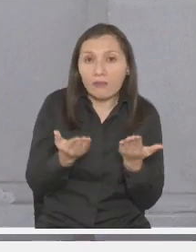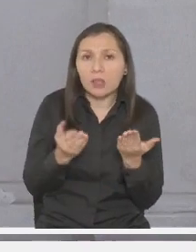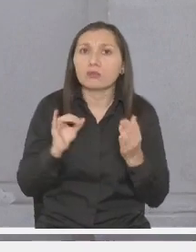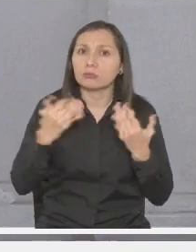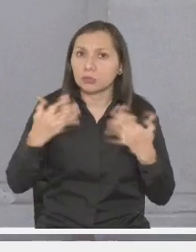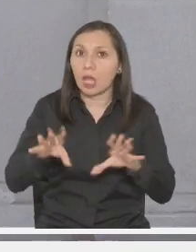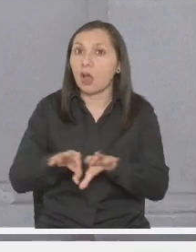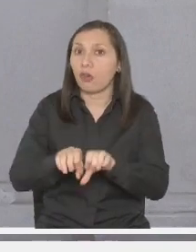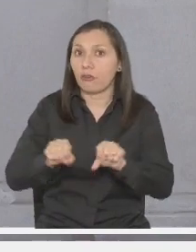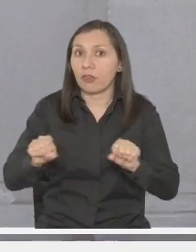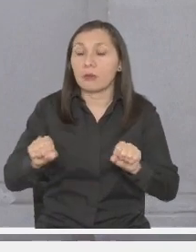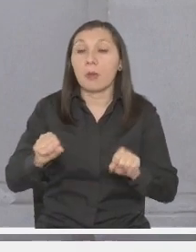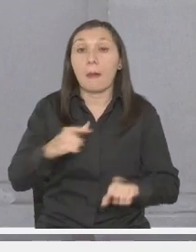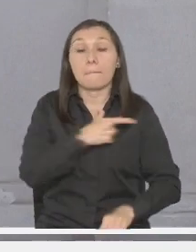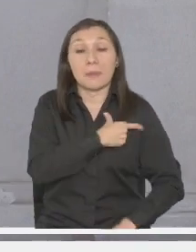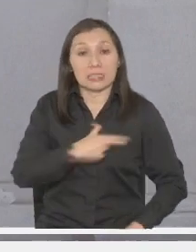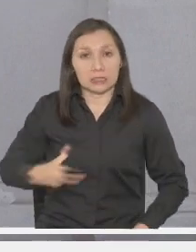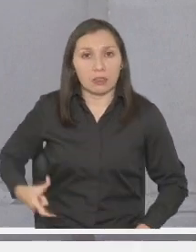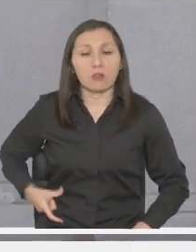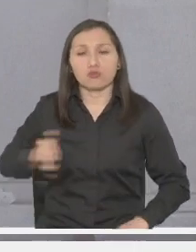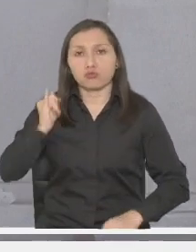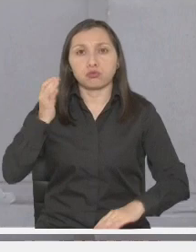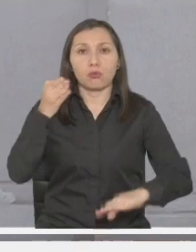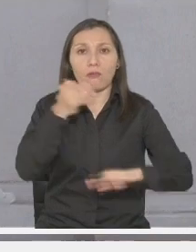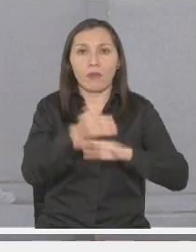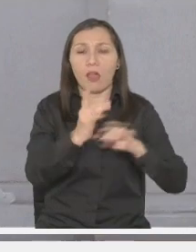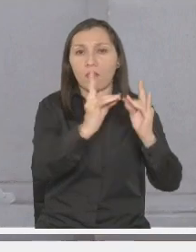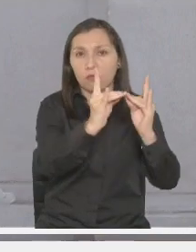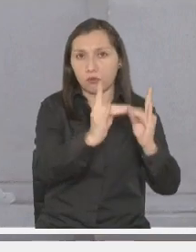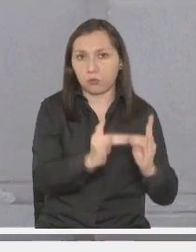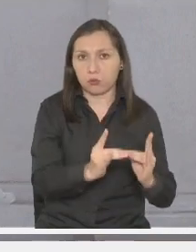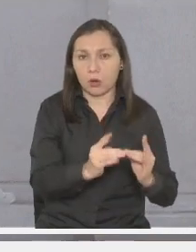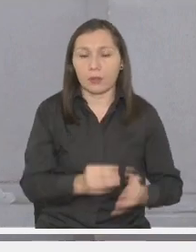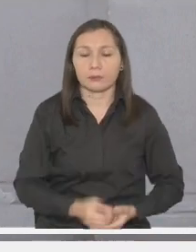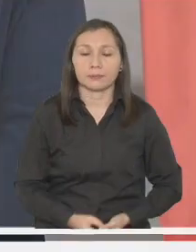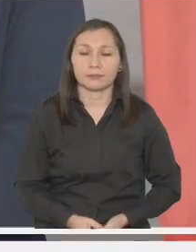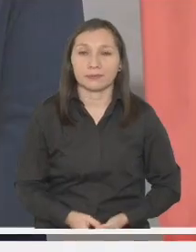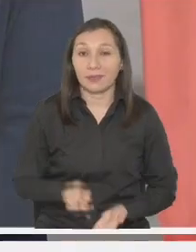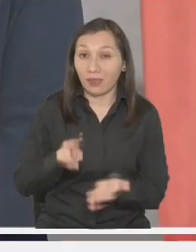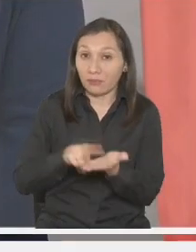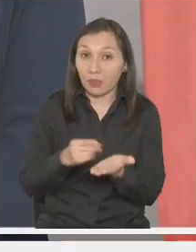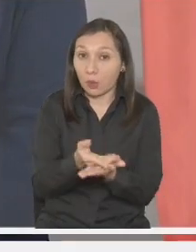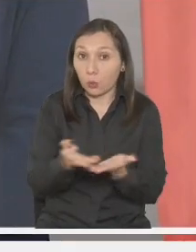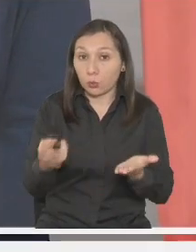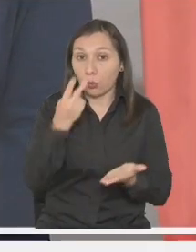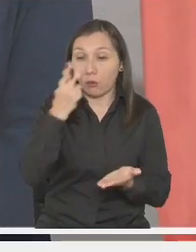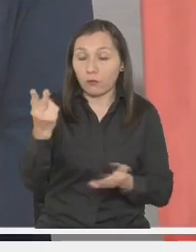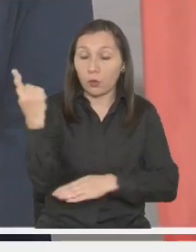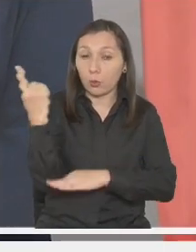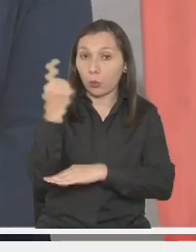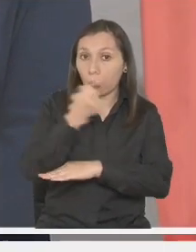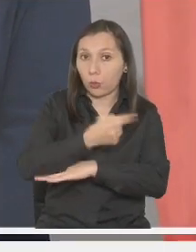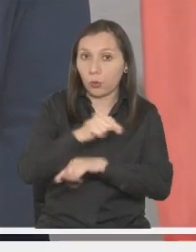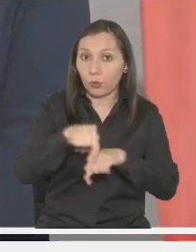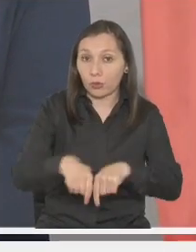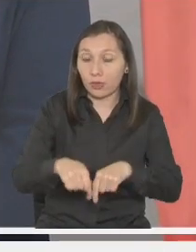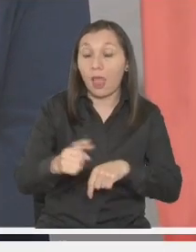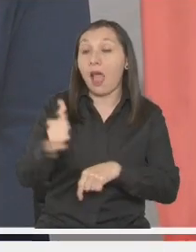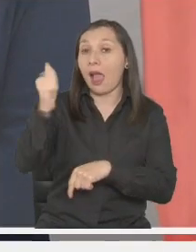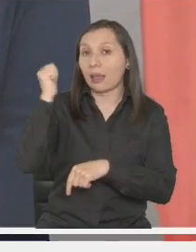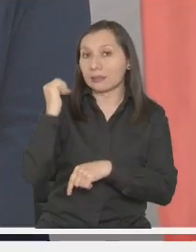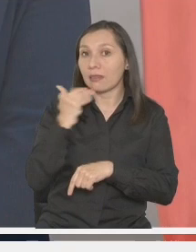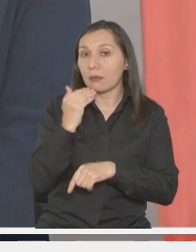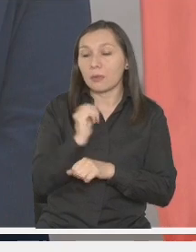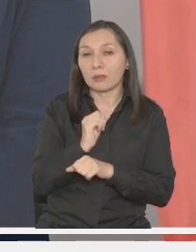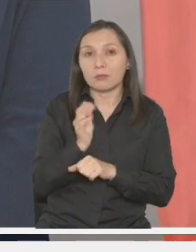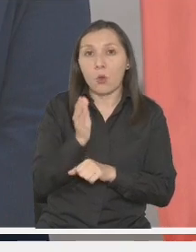hay confirmación de que finalmente el mandatario va a ir al funeral de ella. Yo, la verdad, ustedes han visto cómo ha sido esta jornada y la de ayer.